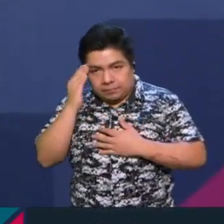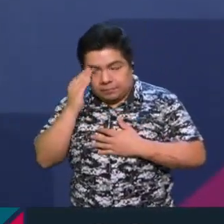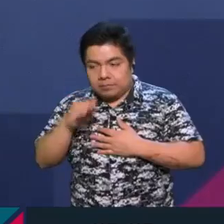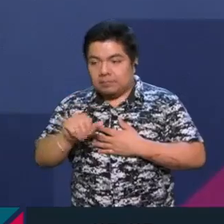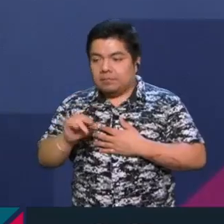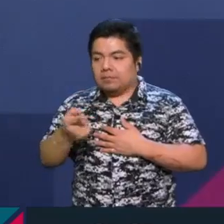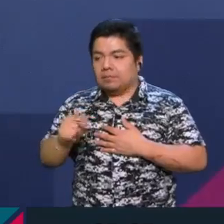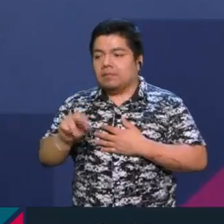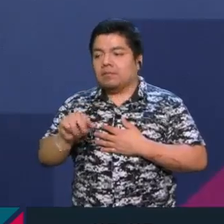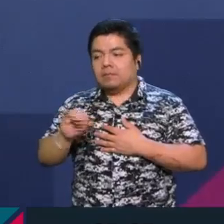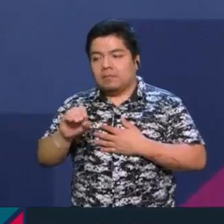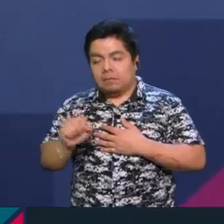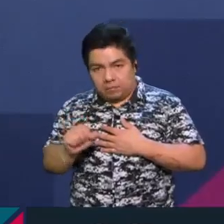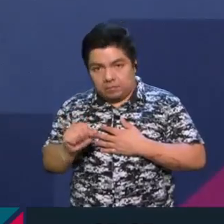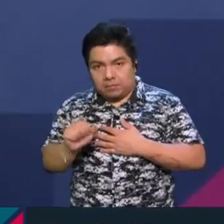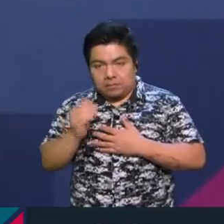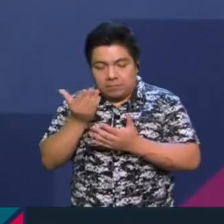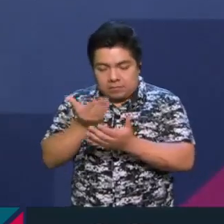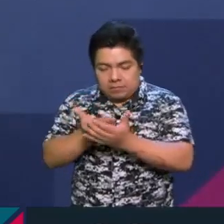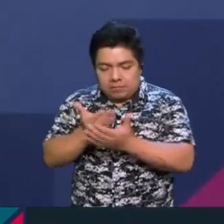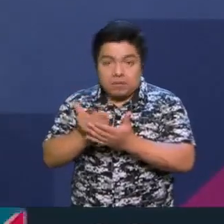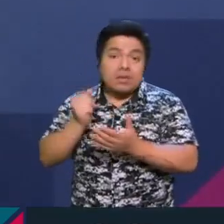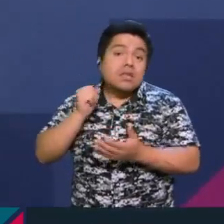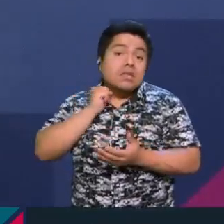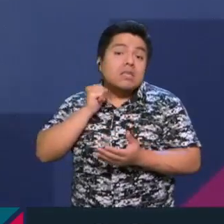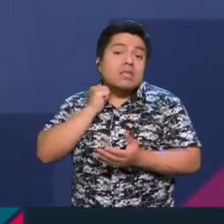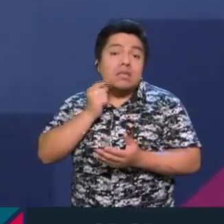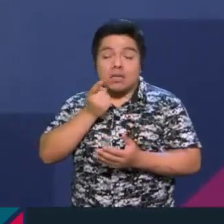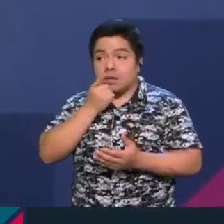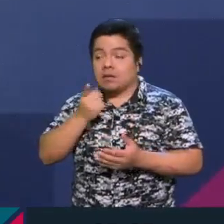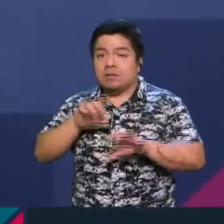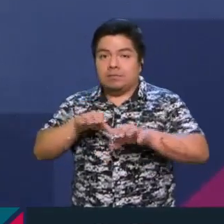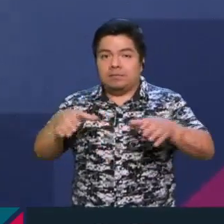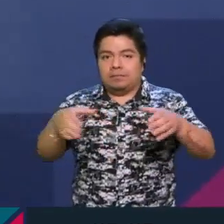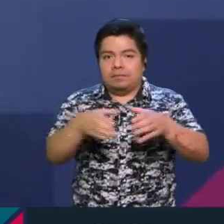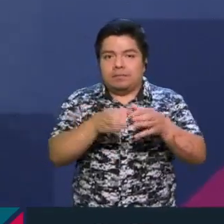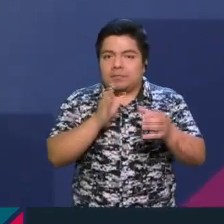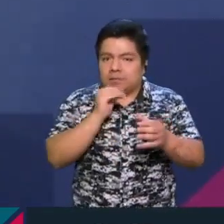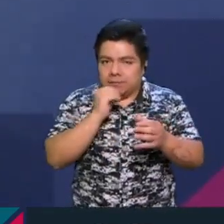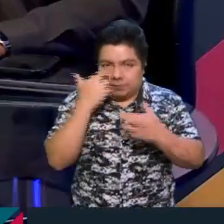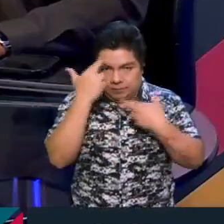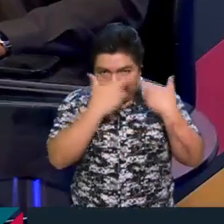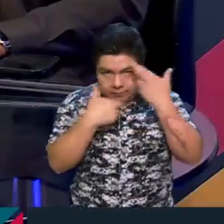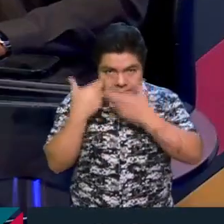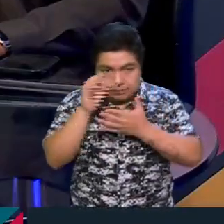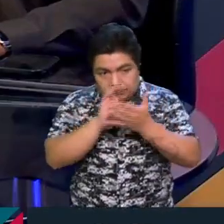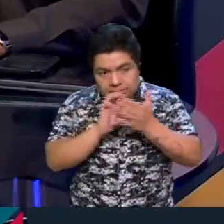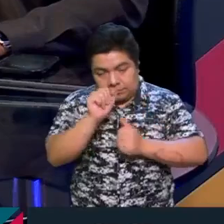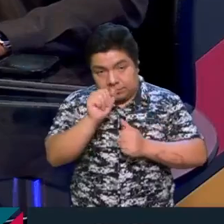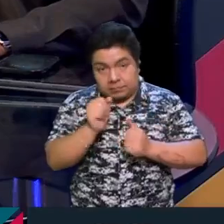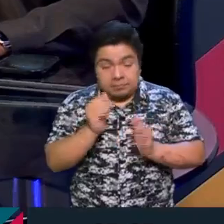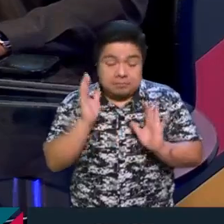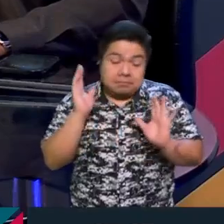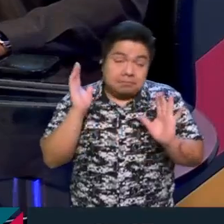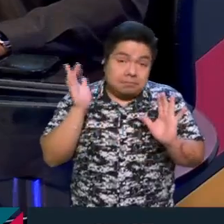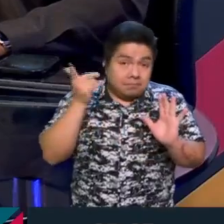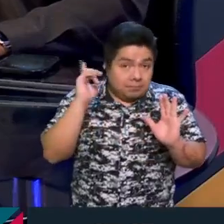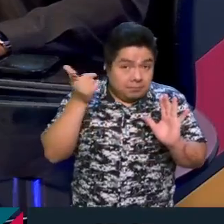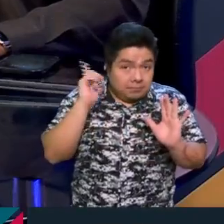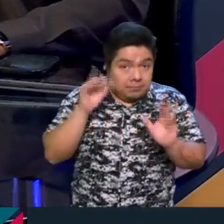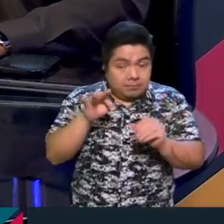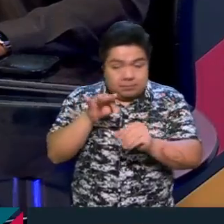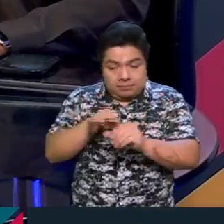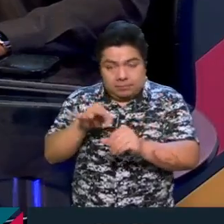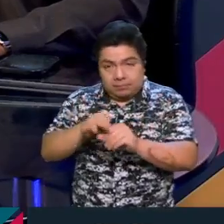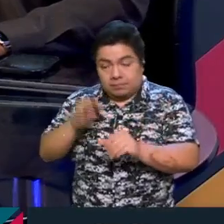Margarita Ríos Farjat, quien en su comparecencia en el Senado dijo que la Corte no podía revisar el texto de la Constitución, pues entonces voten